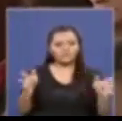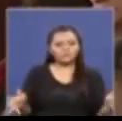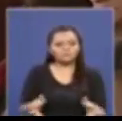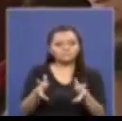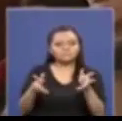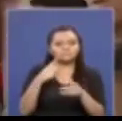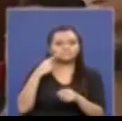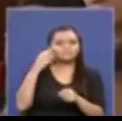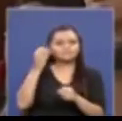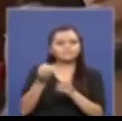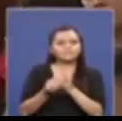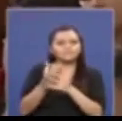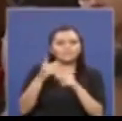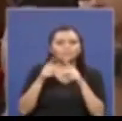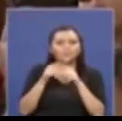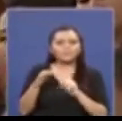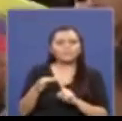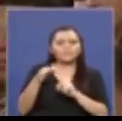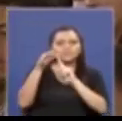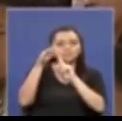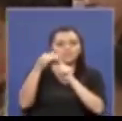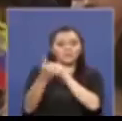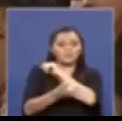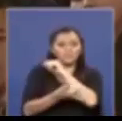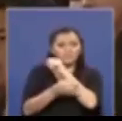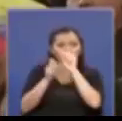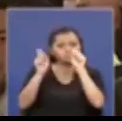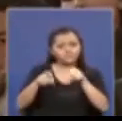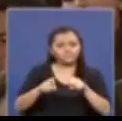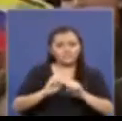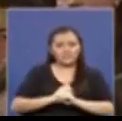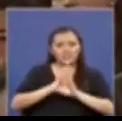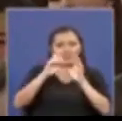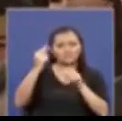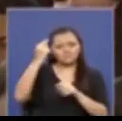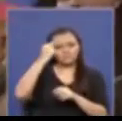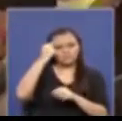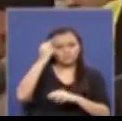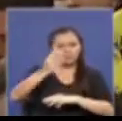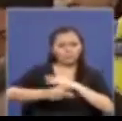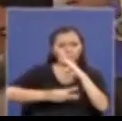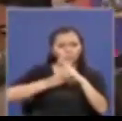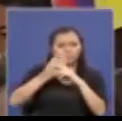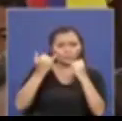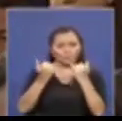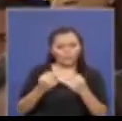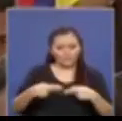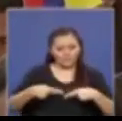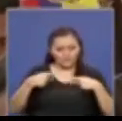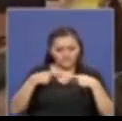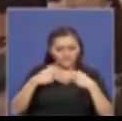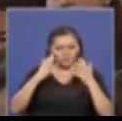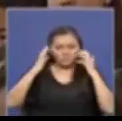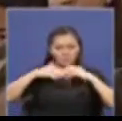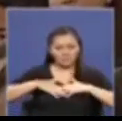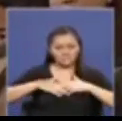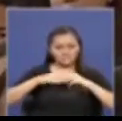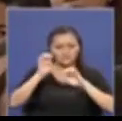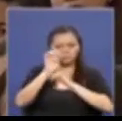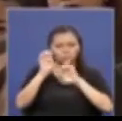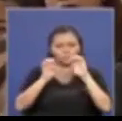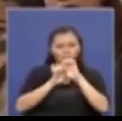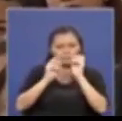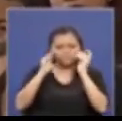fomentando es algo que es fundamental. El país tenemos que tener clara conciencia de que el mundo vive una crisis estructural. Y